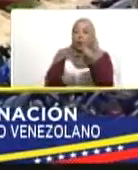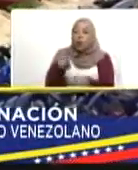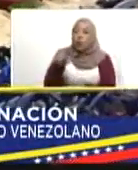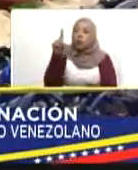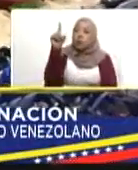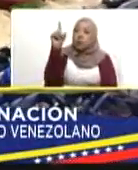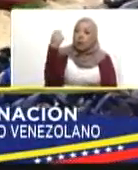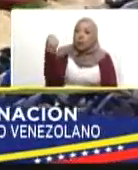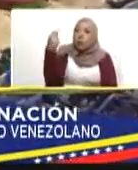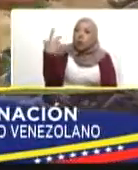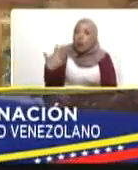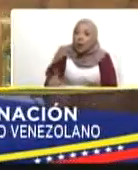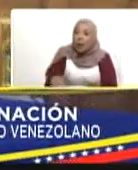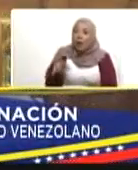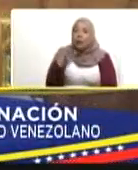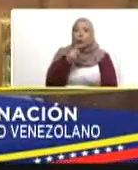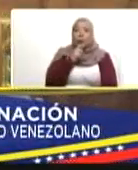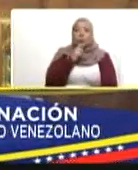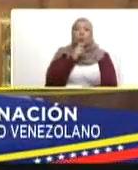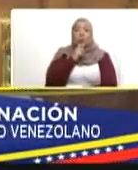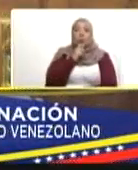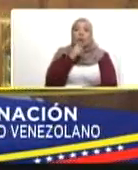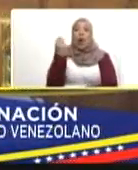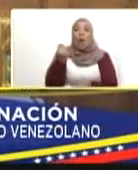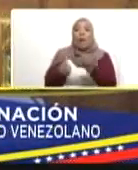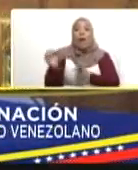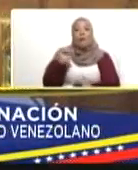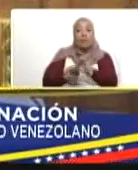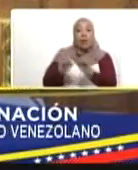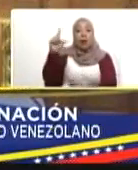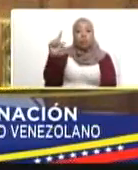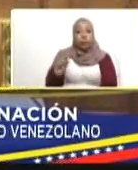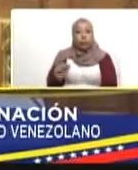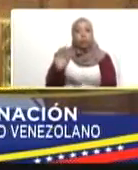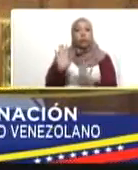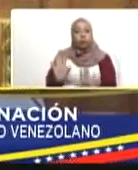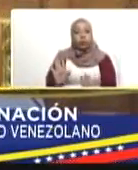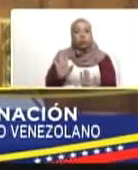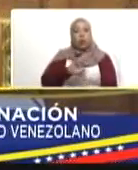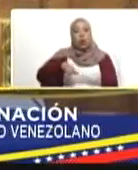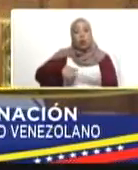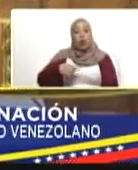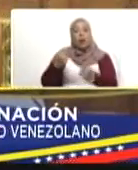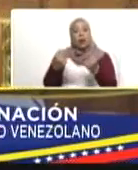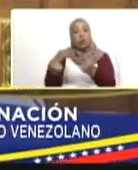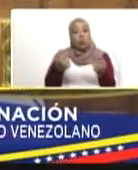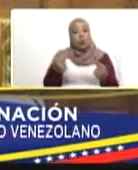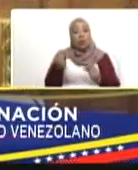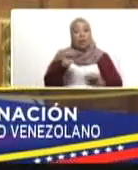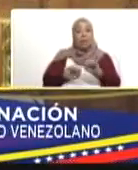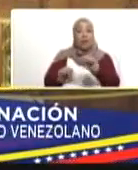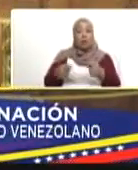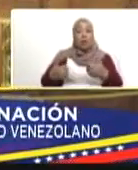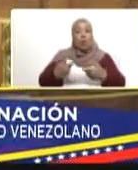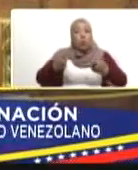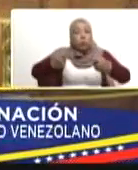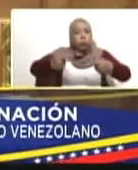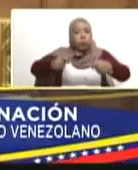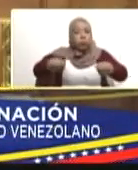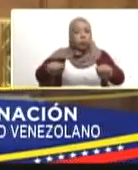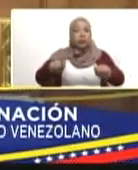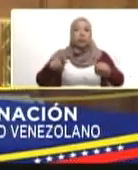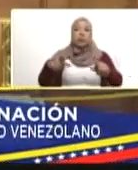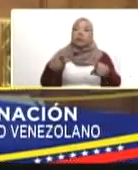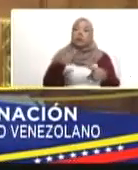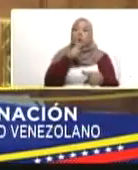siendo el primer enemigo a derrotar en cualquier economía y en la nuestra agredida bloqueada y